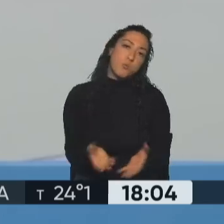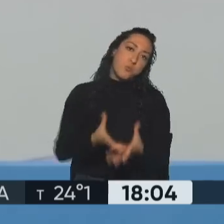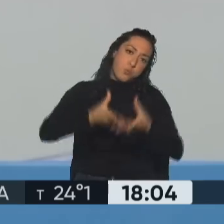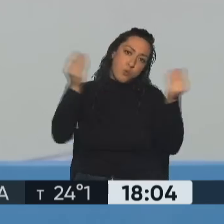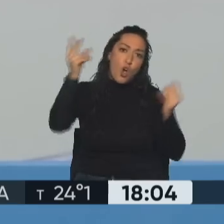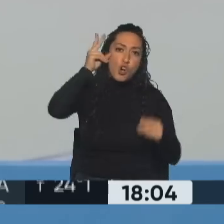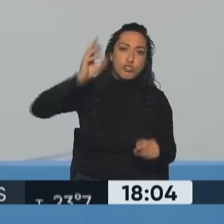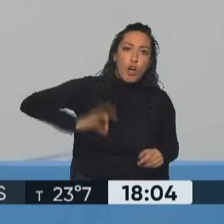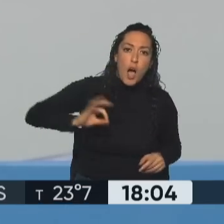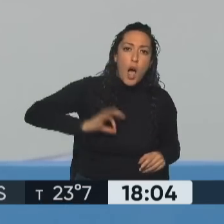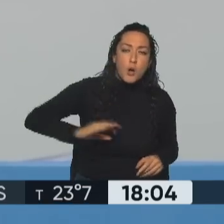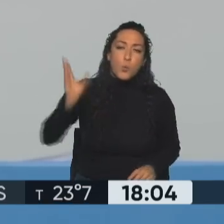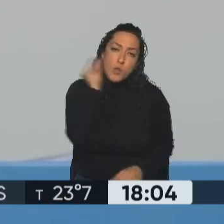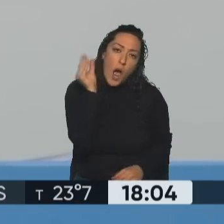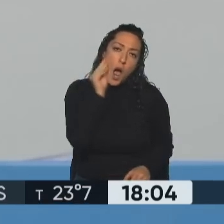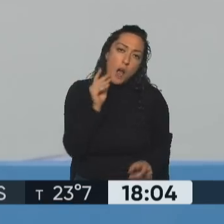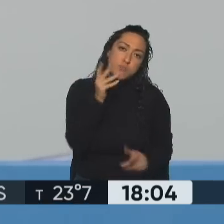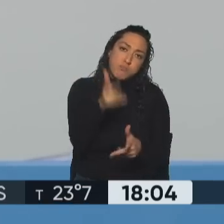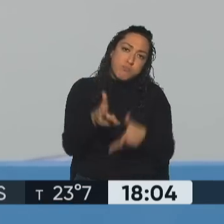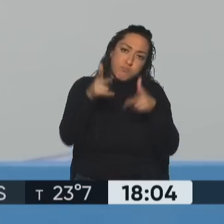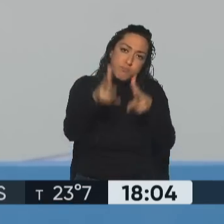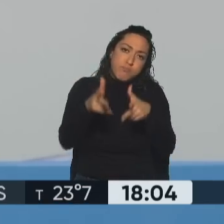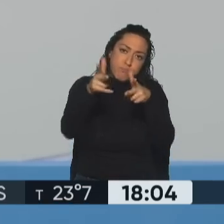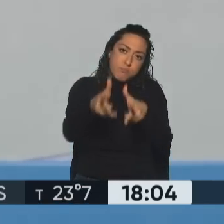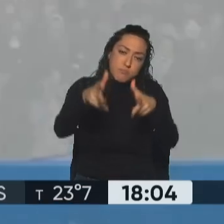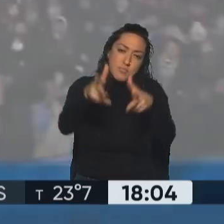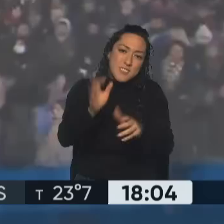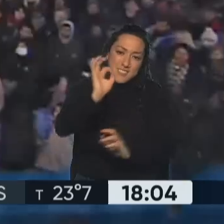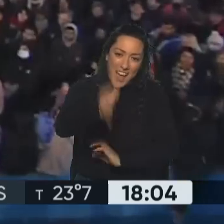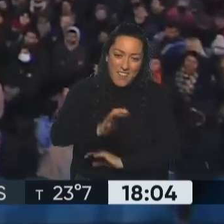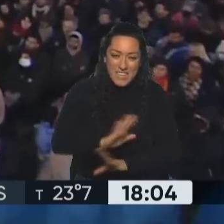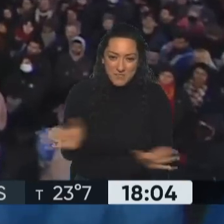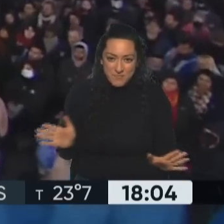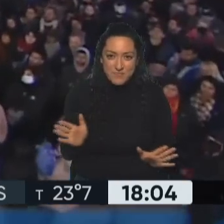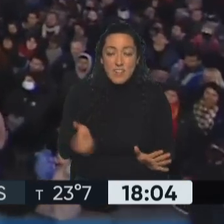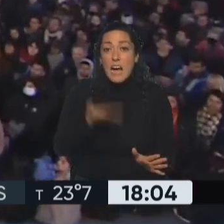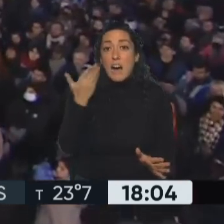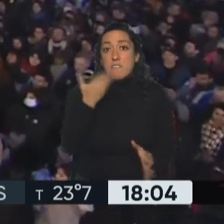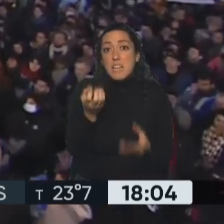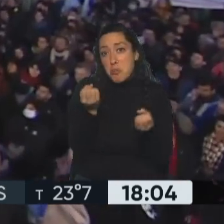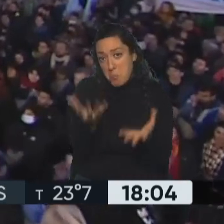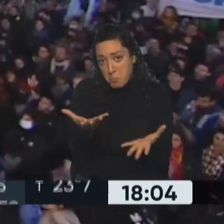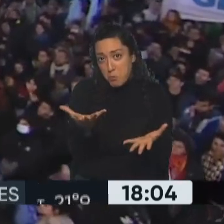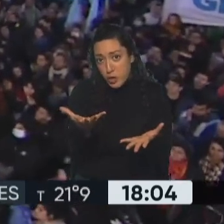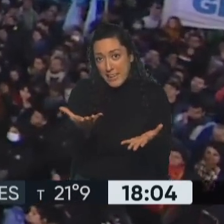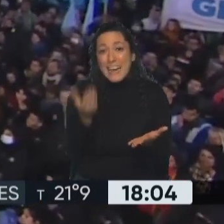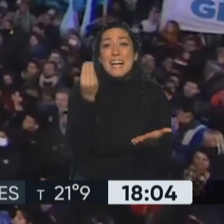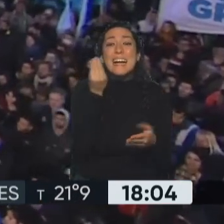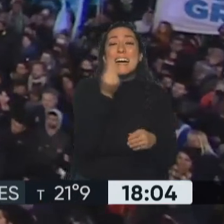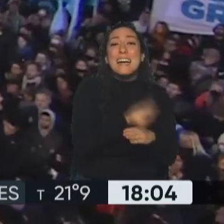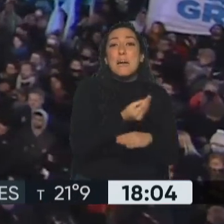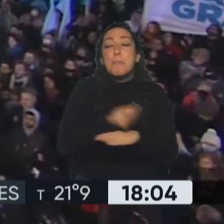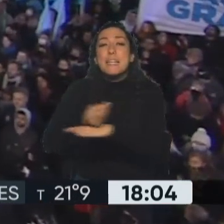durante 8 años. En definitiva, cuando hablamos, es también porque estamos ejerciendo una